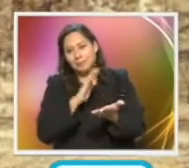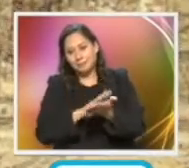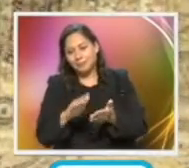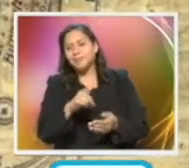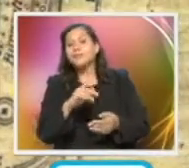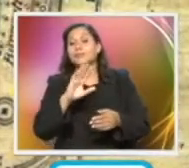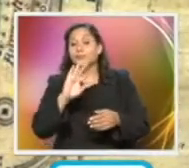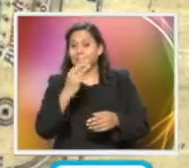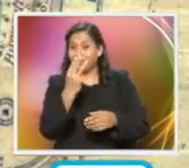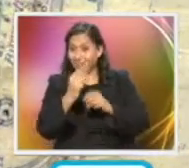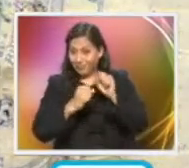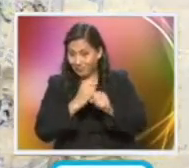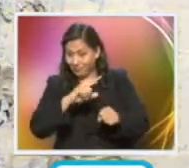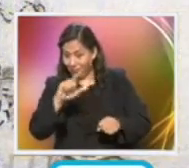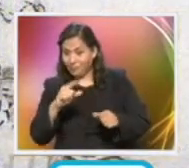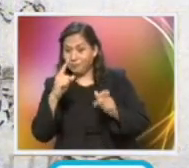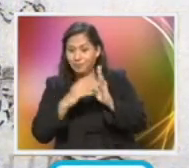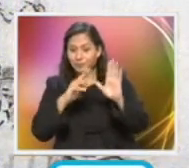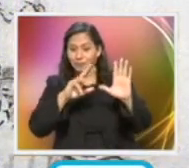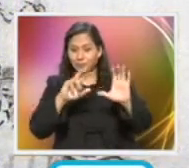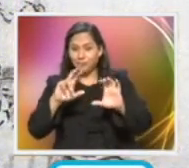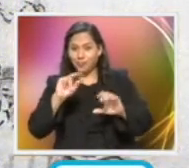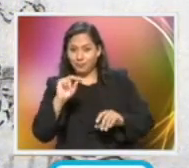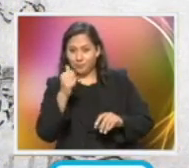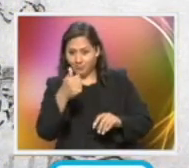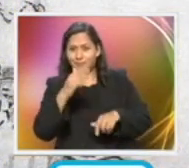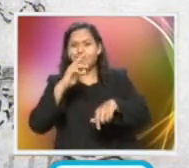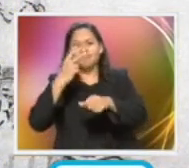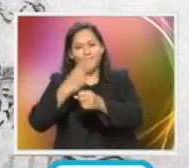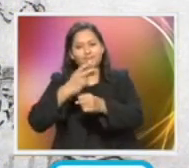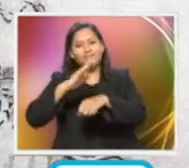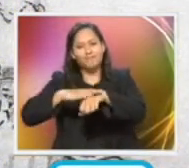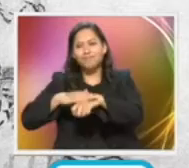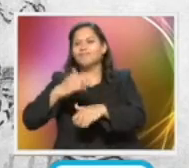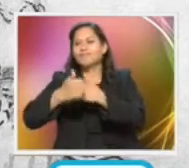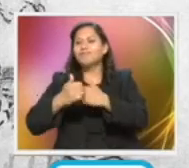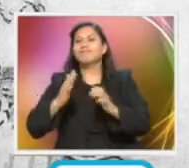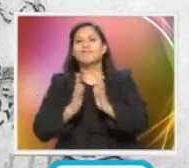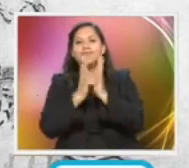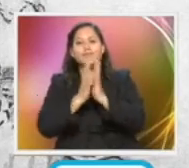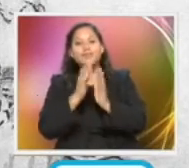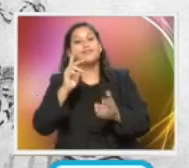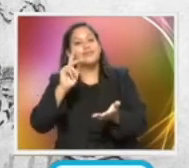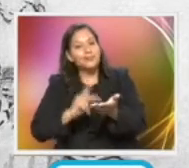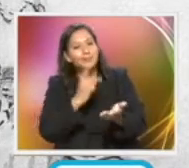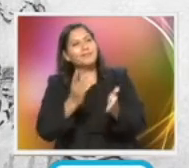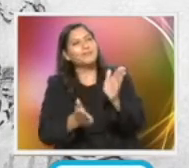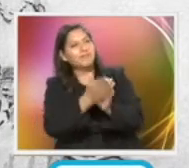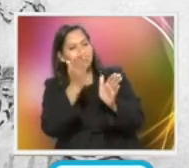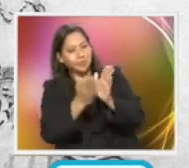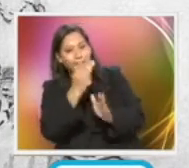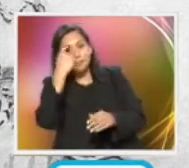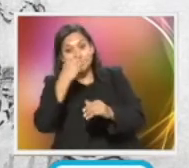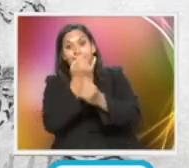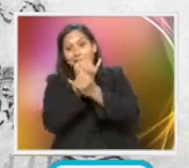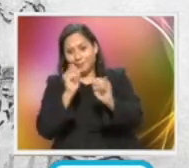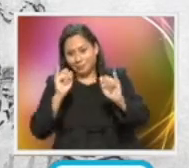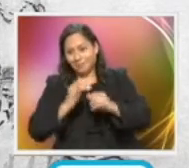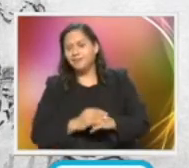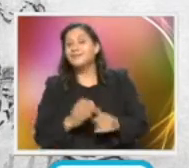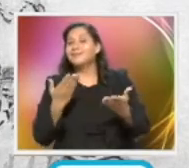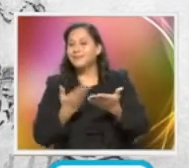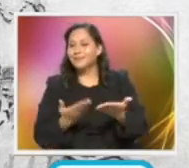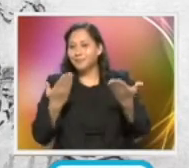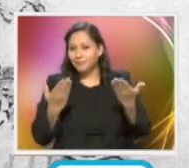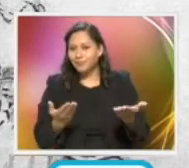años después, en 1886, se convocó a un segundo concurso para construir de nuevo un monumento a la independencia.